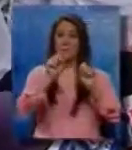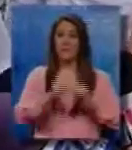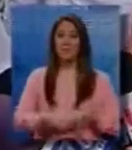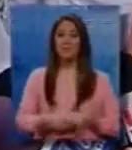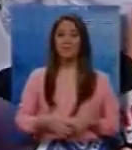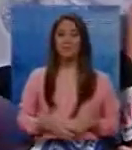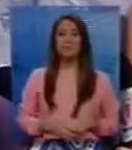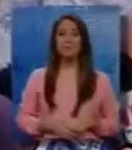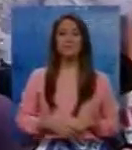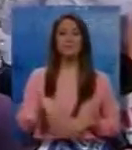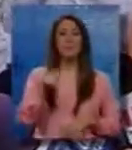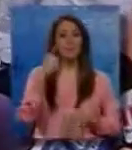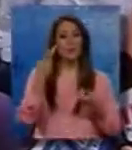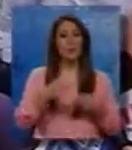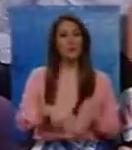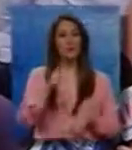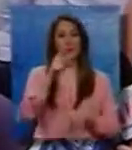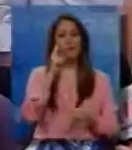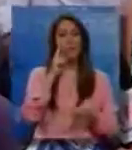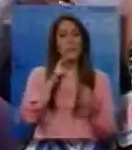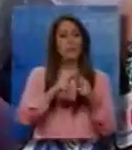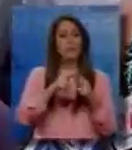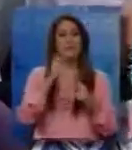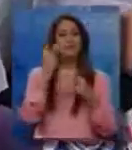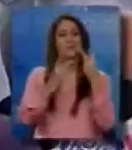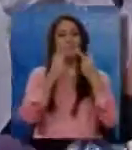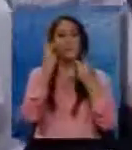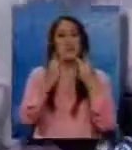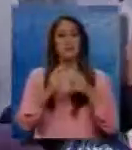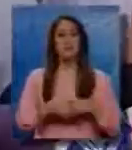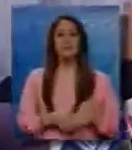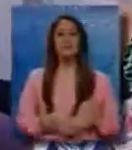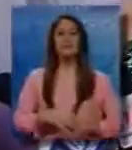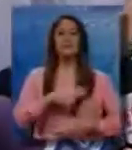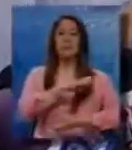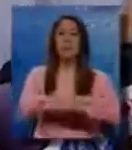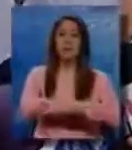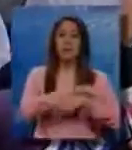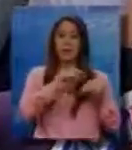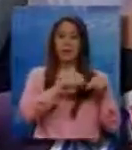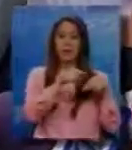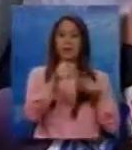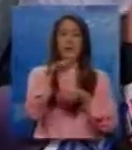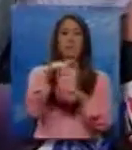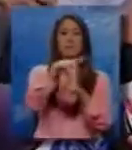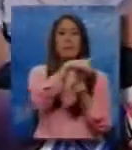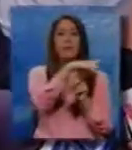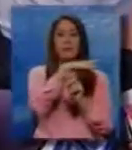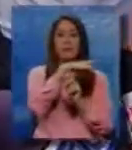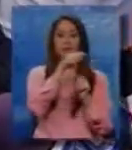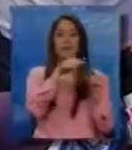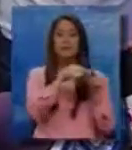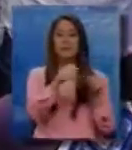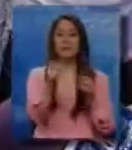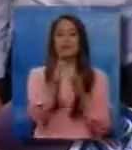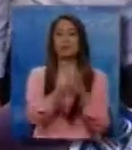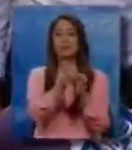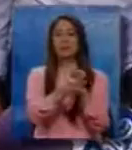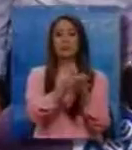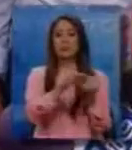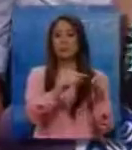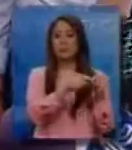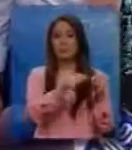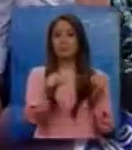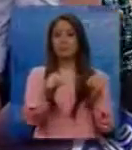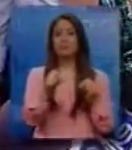paquetes para todo el fin de semana. Por lo pronto, repito, está Malecón, Parque Histórico, Ferrocarriles, todos lindos